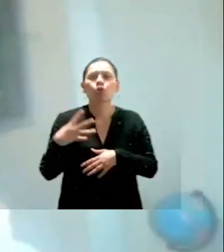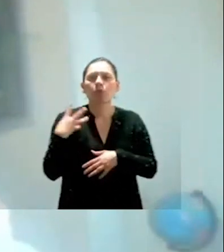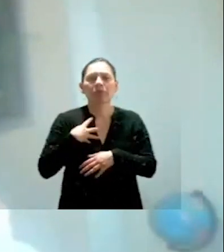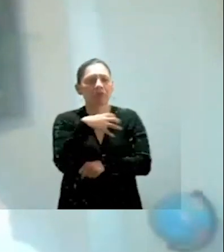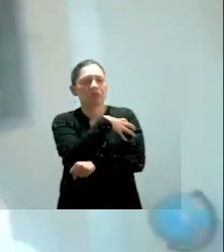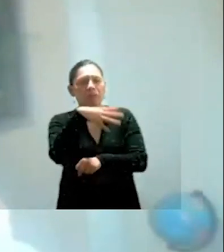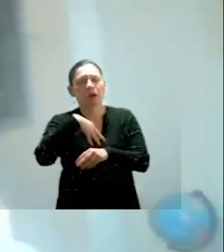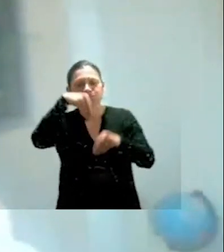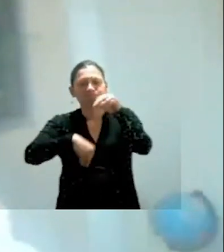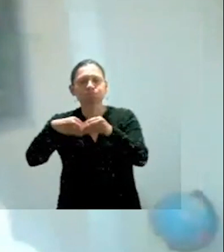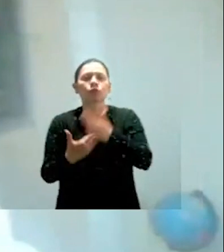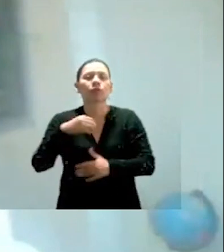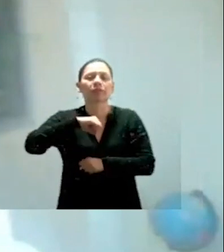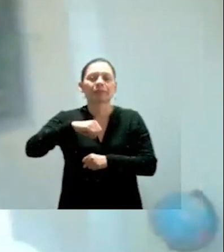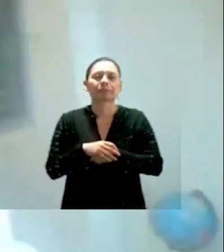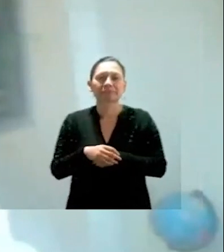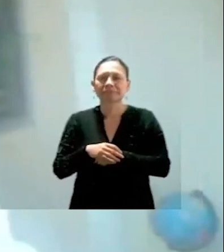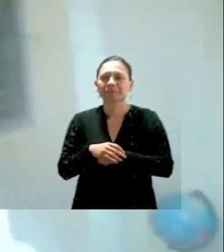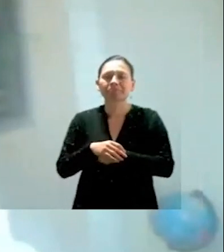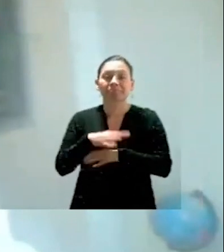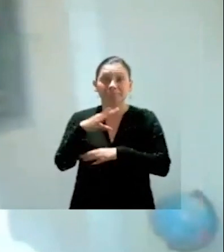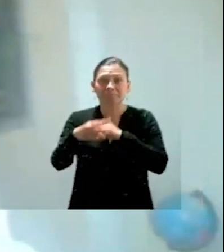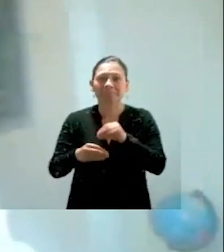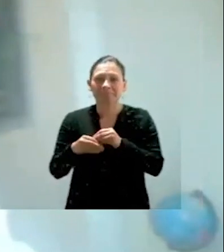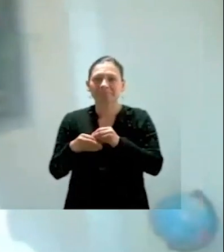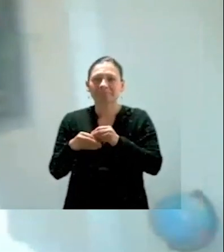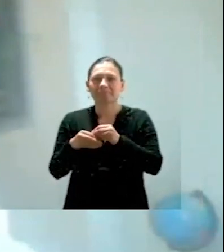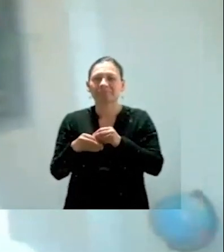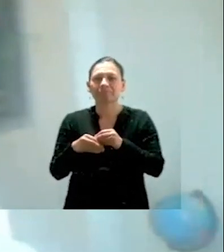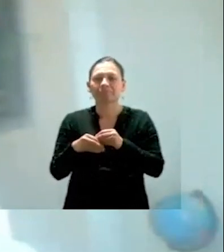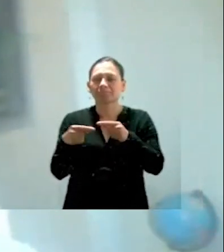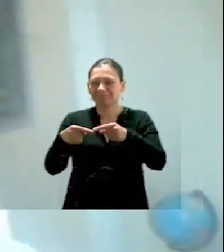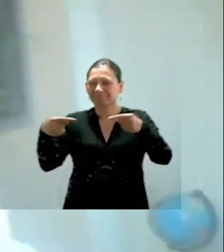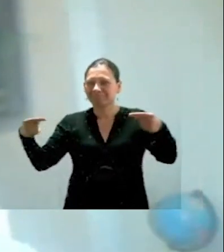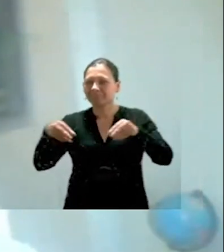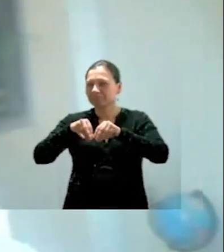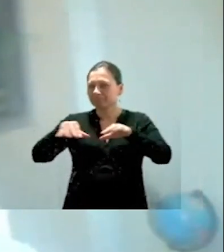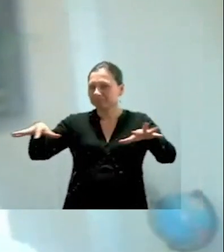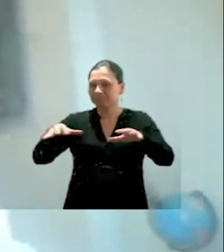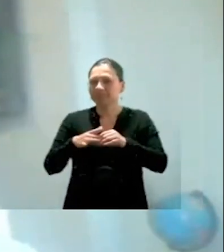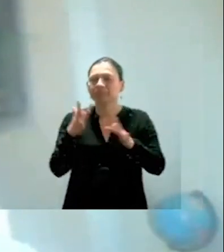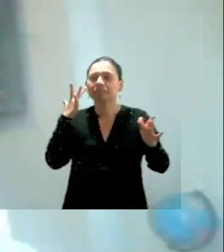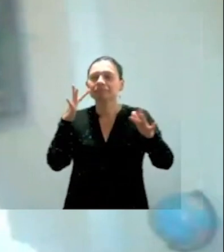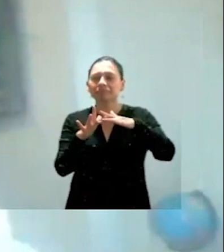de las formas en cómo se ha consentido a la figura de la tutela, es